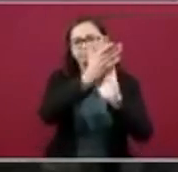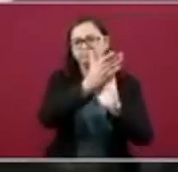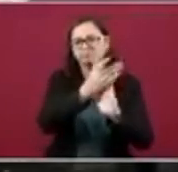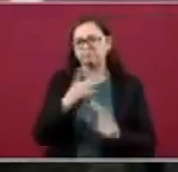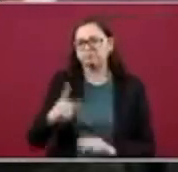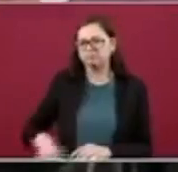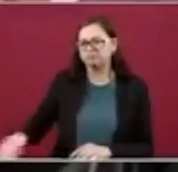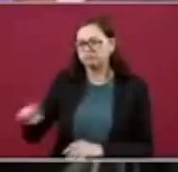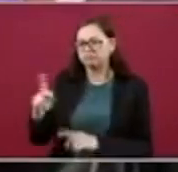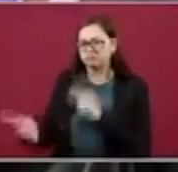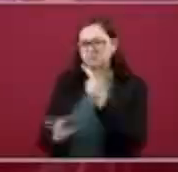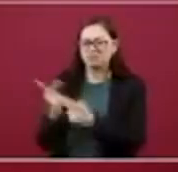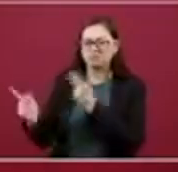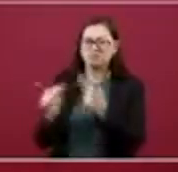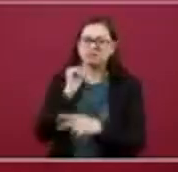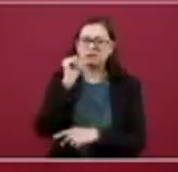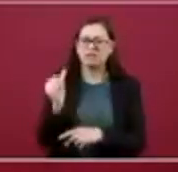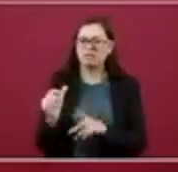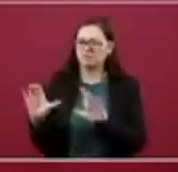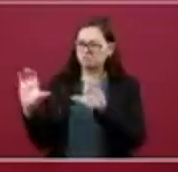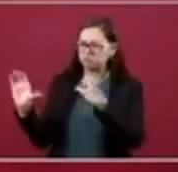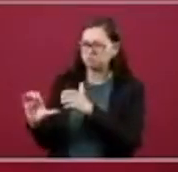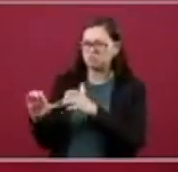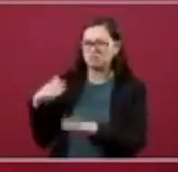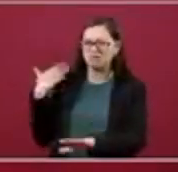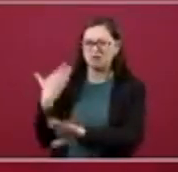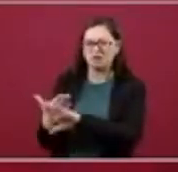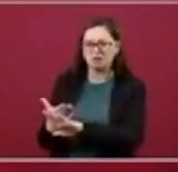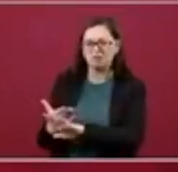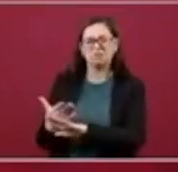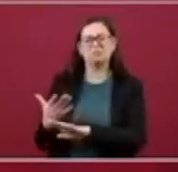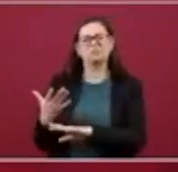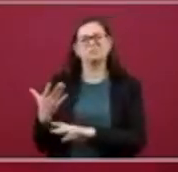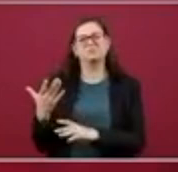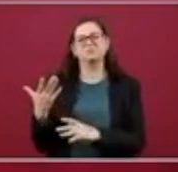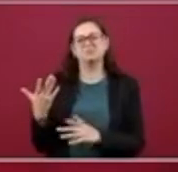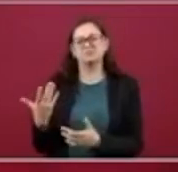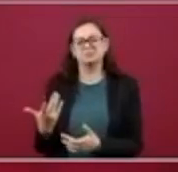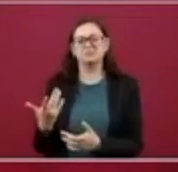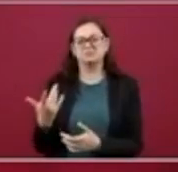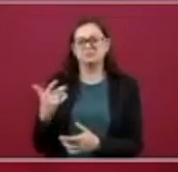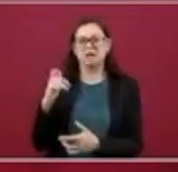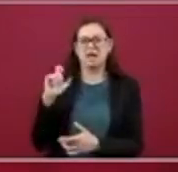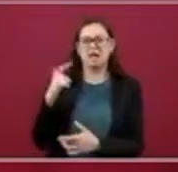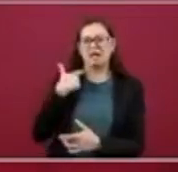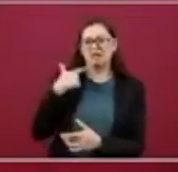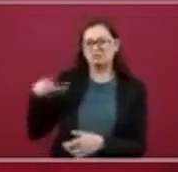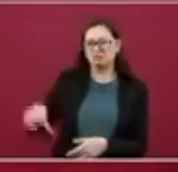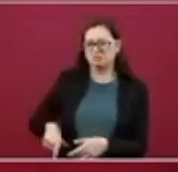afectaron comunidades, incluso hubo represión